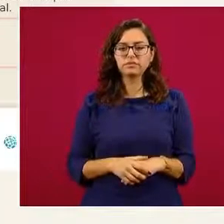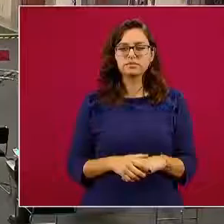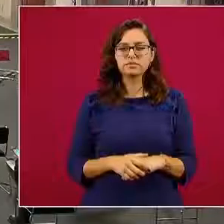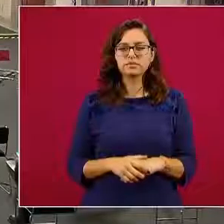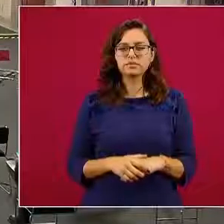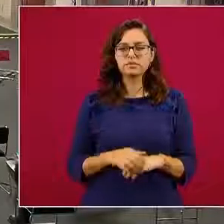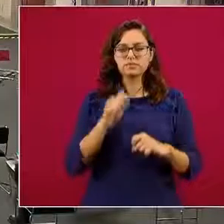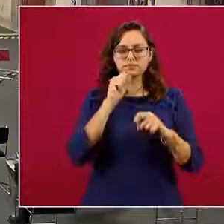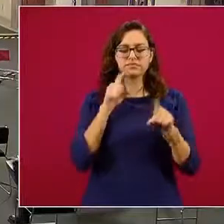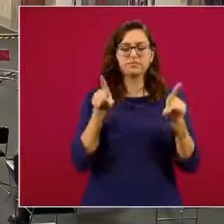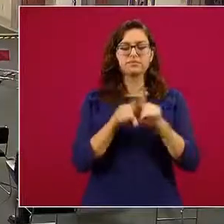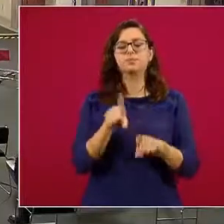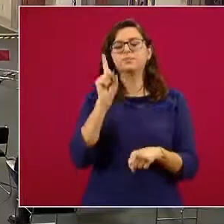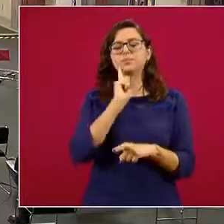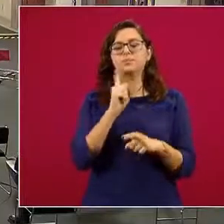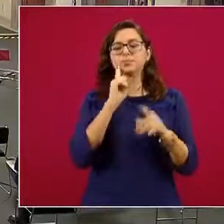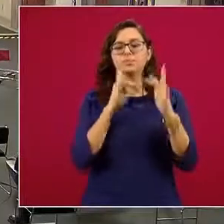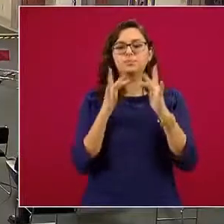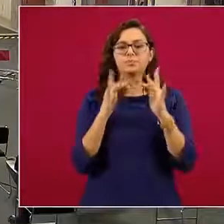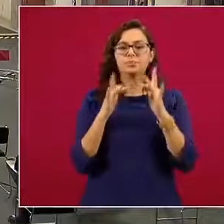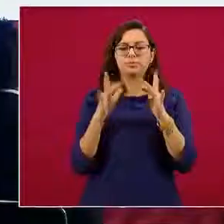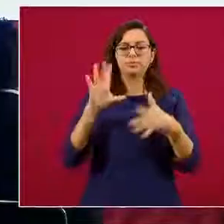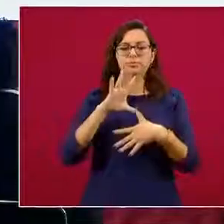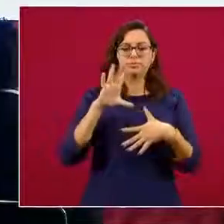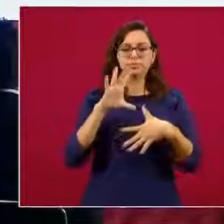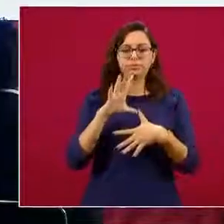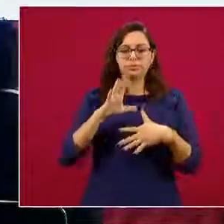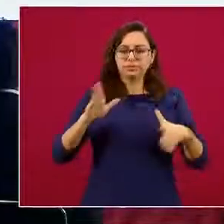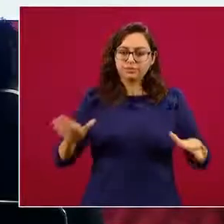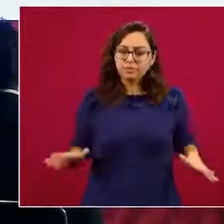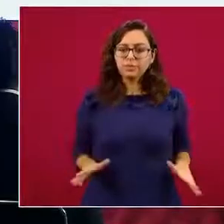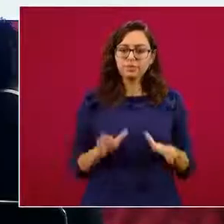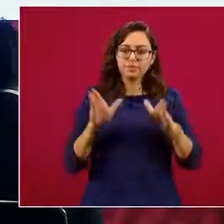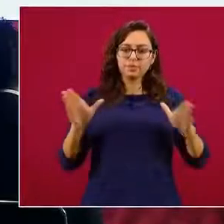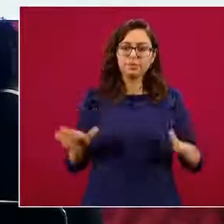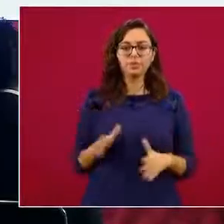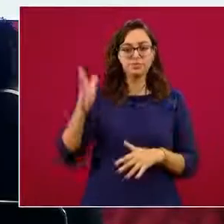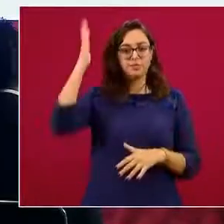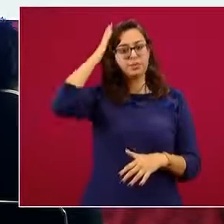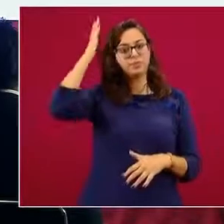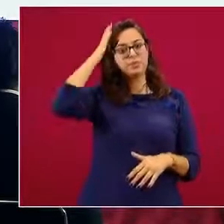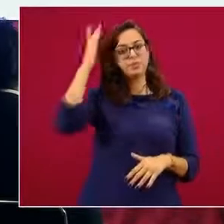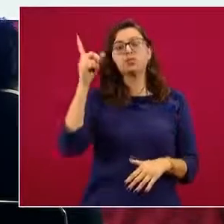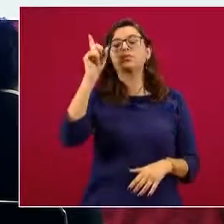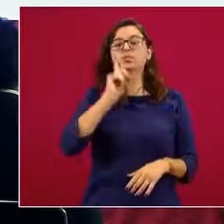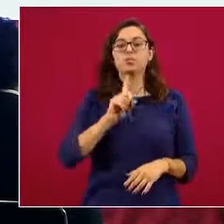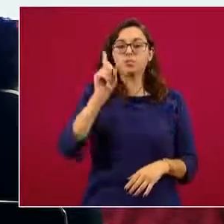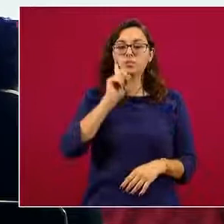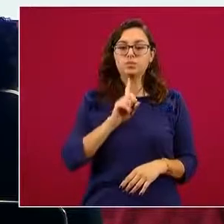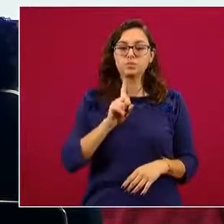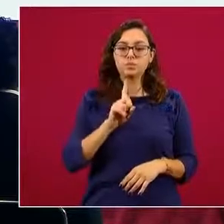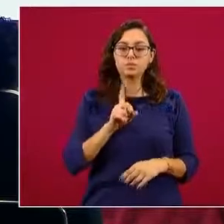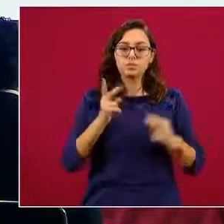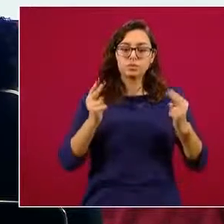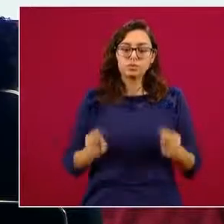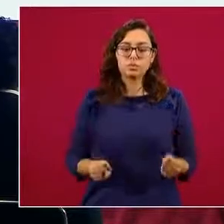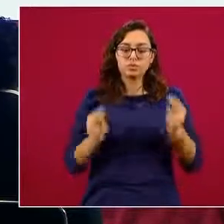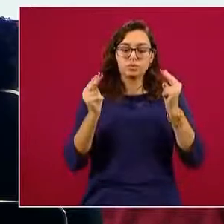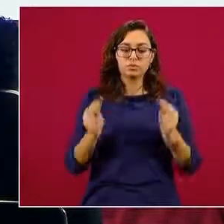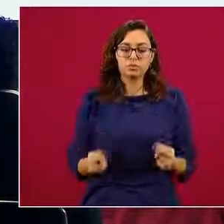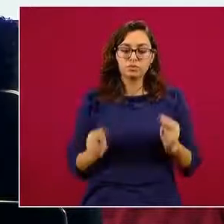Connect Americas, que es la parte dedicada a impulsar el liderazgo femenino en los